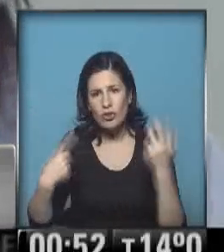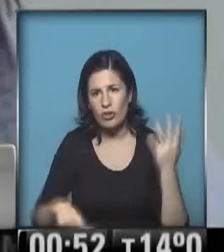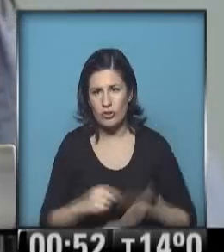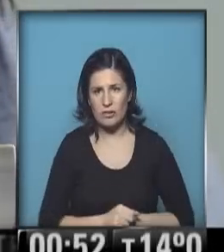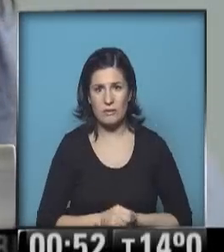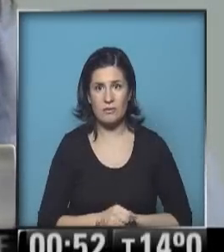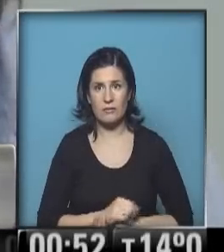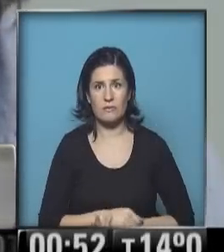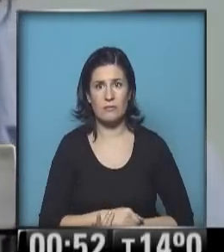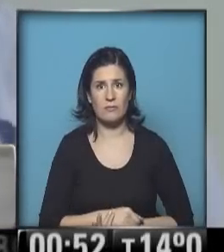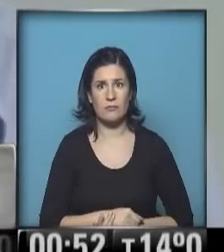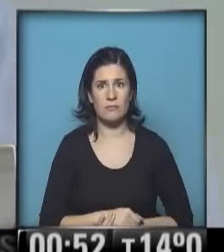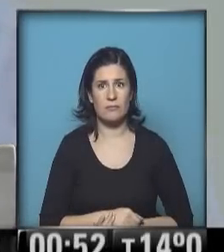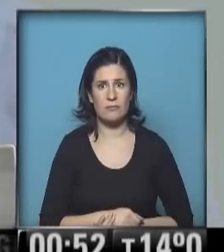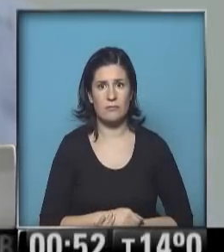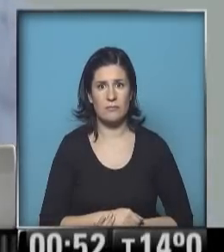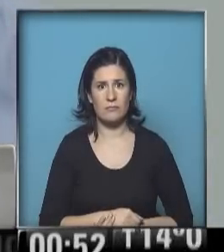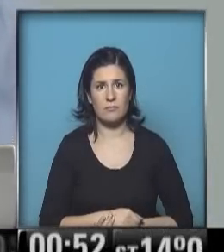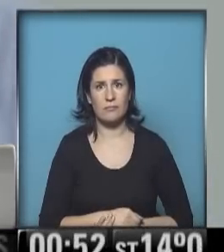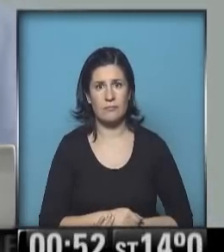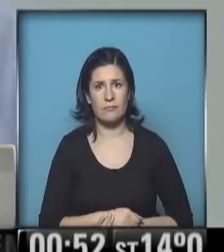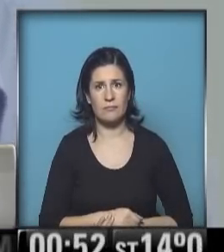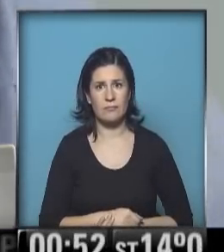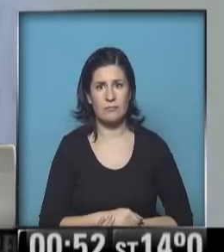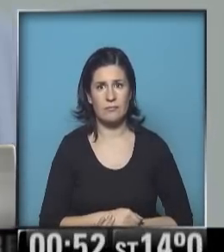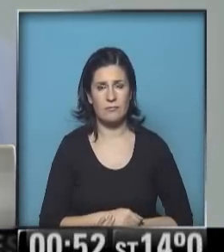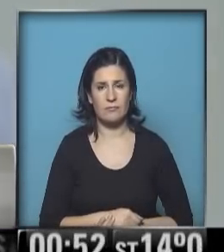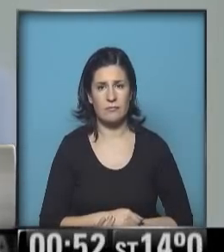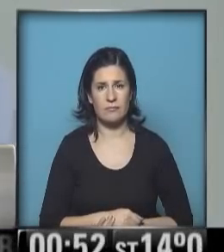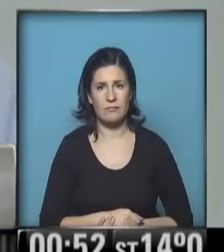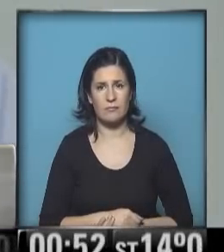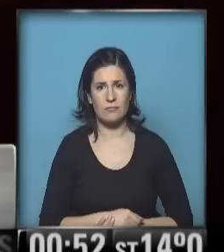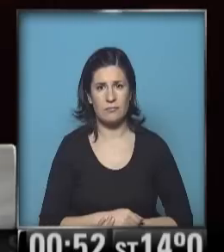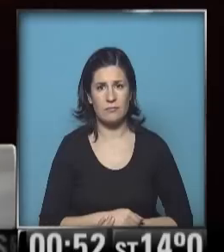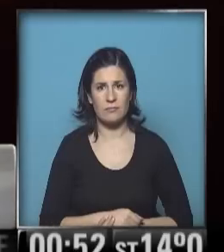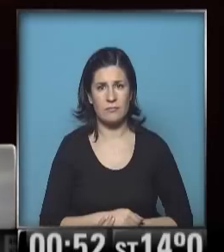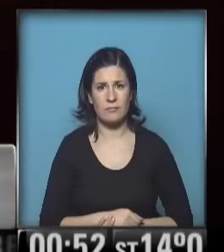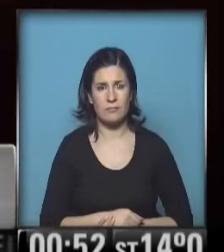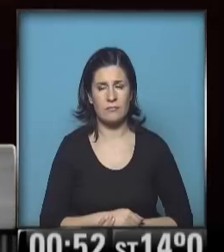eso lo importante es cómo te cuento la historia. Lo importante es cómo.